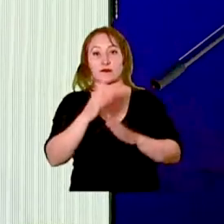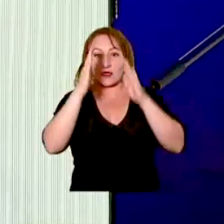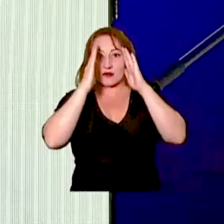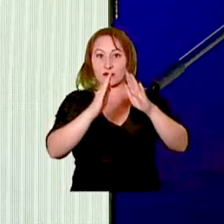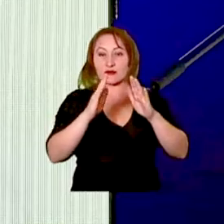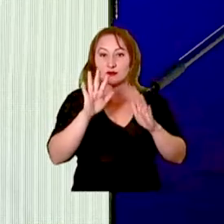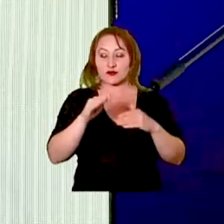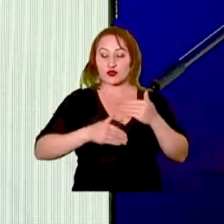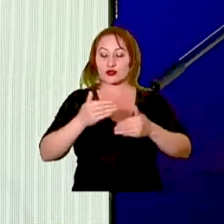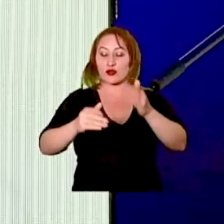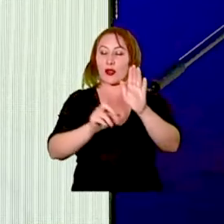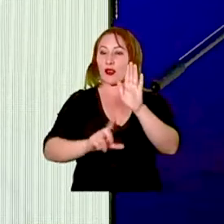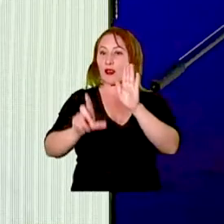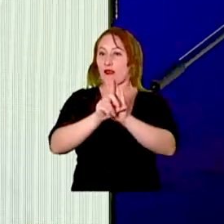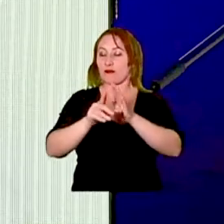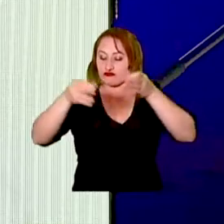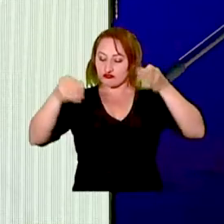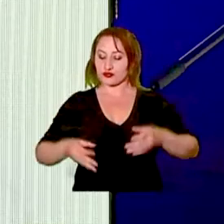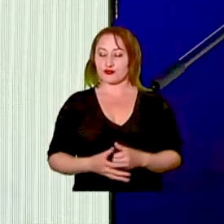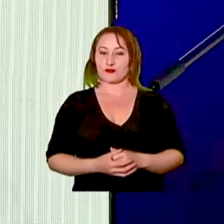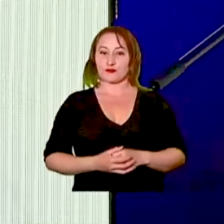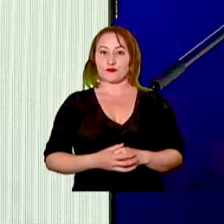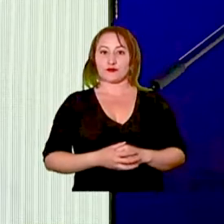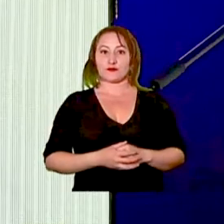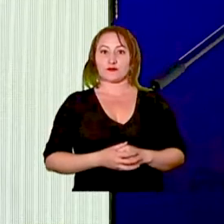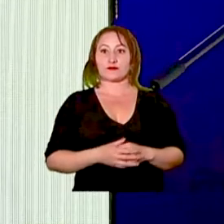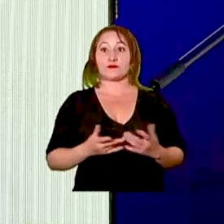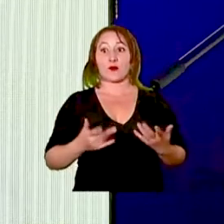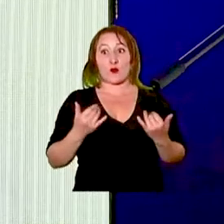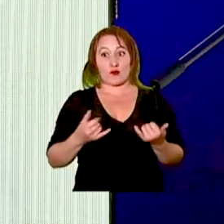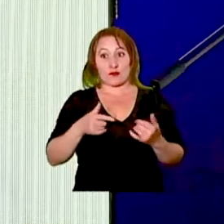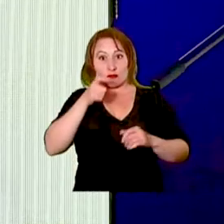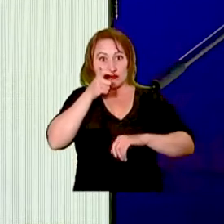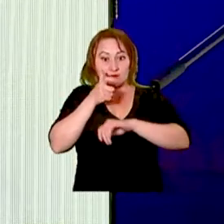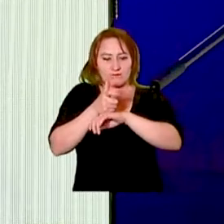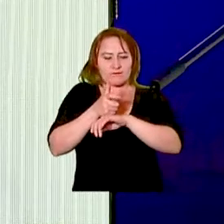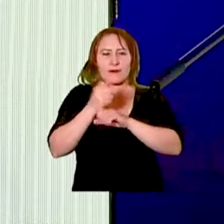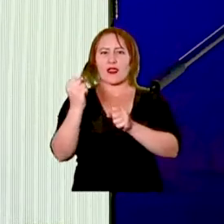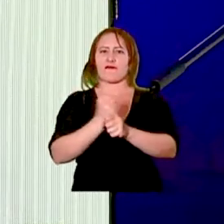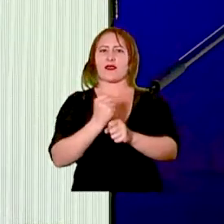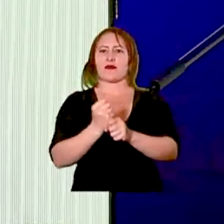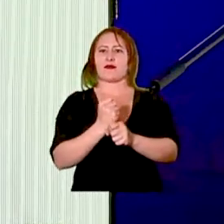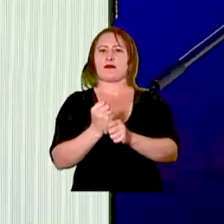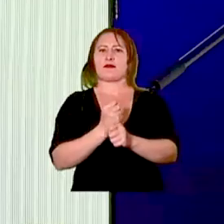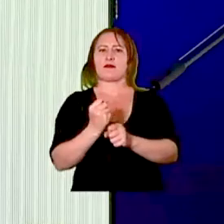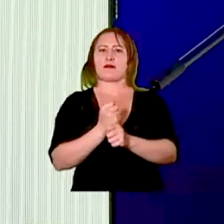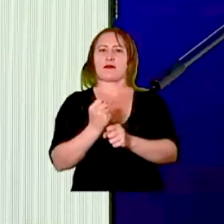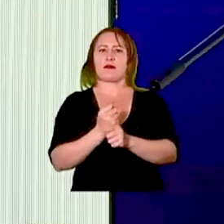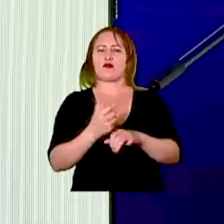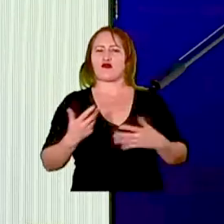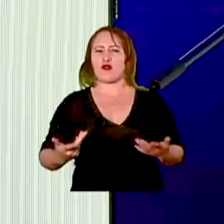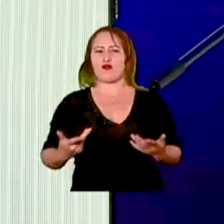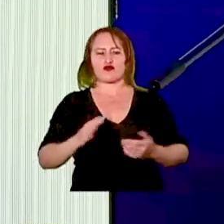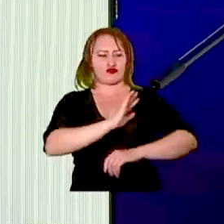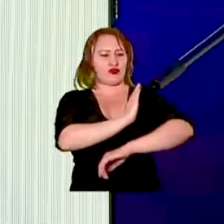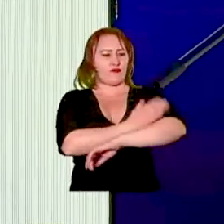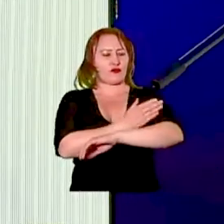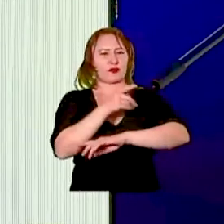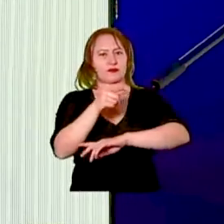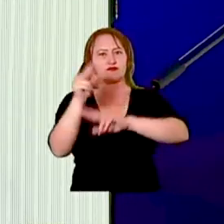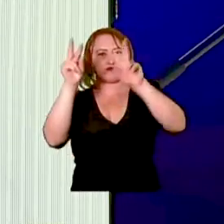fuera legítimo y legal, hoy estamos muy, muy encima de trabajar y lo estamos haciendo con fuerza frente al